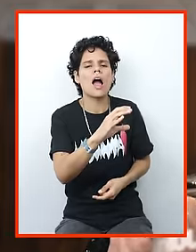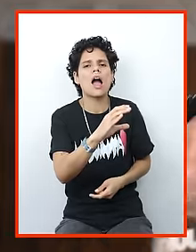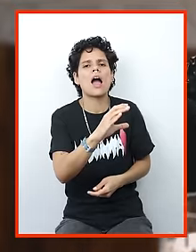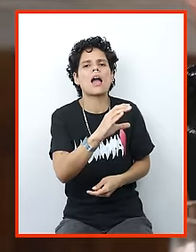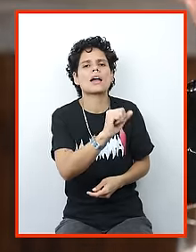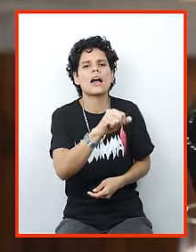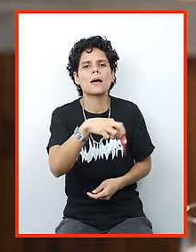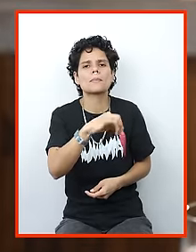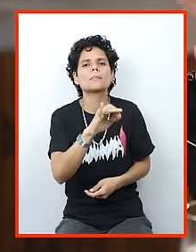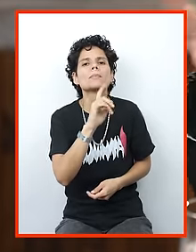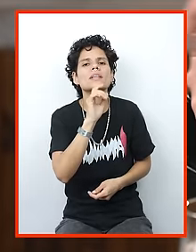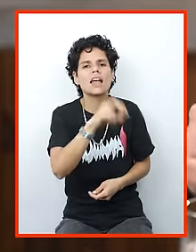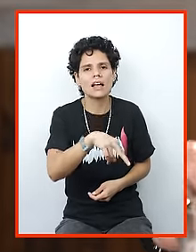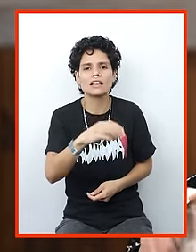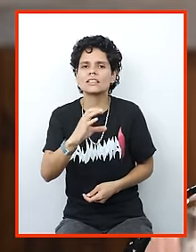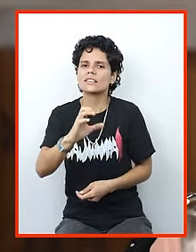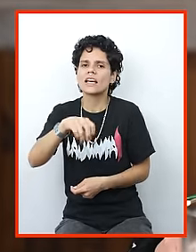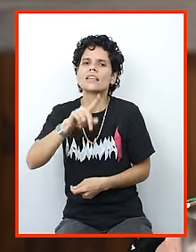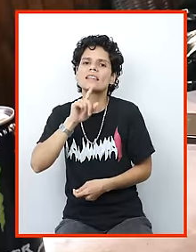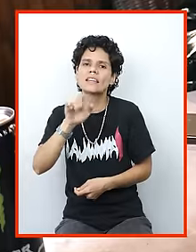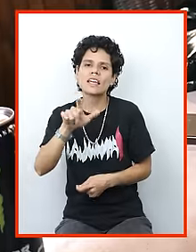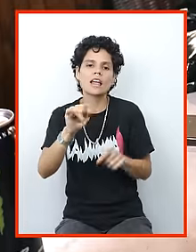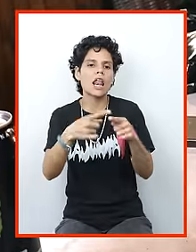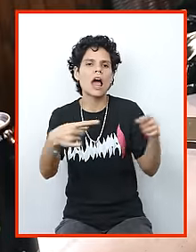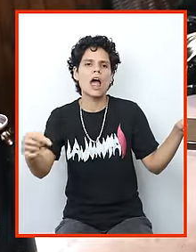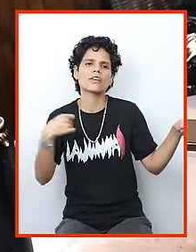Centella, pues hermano, pero los que lo conocemos mal decimos Centella.